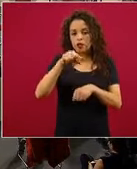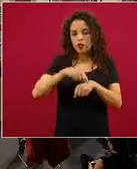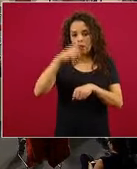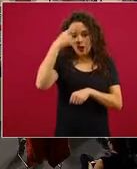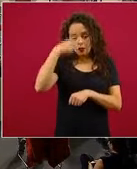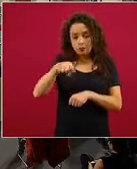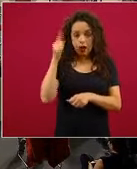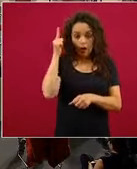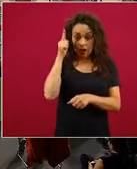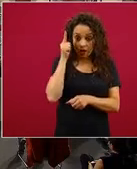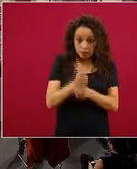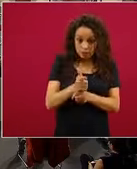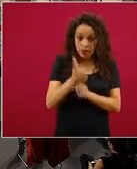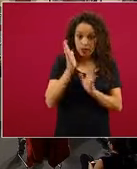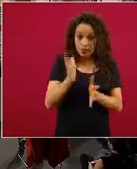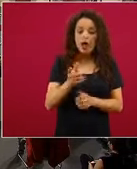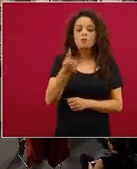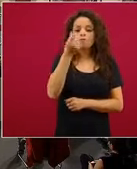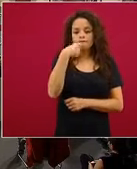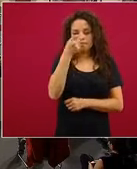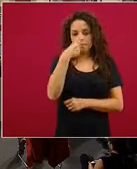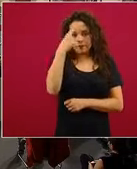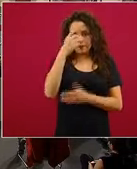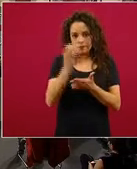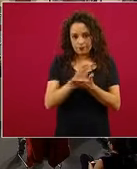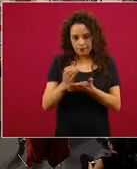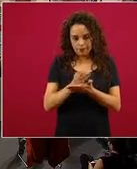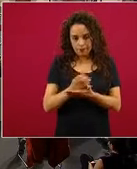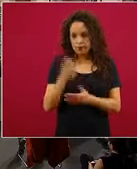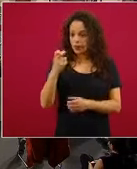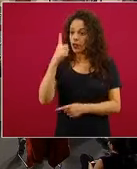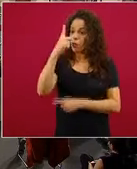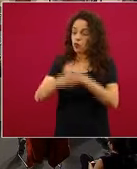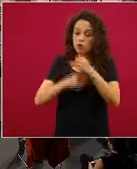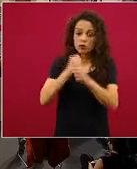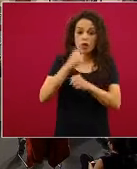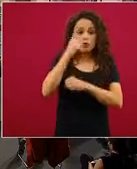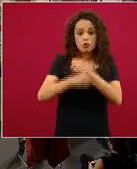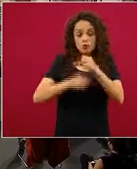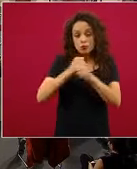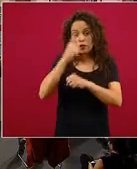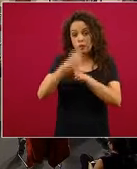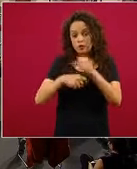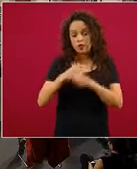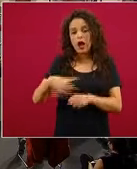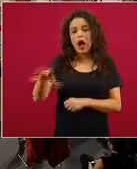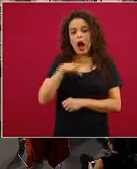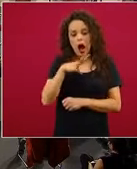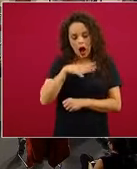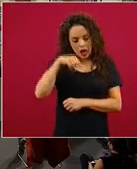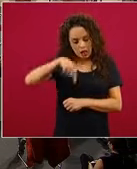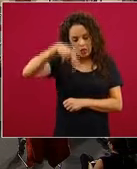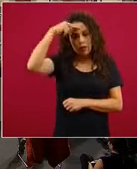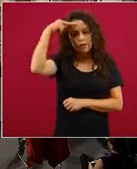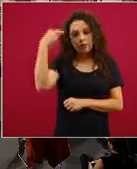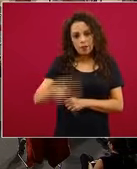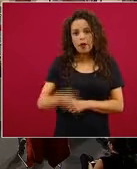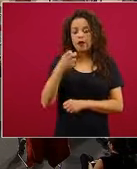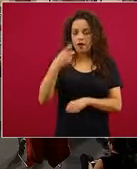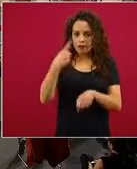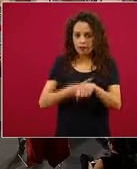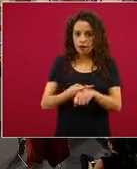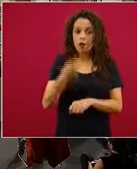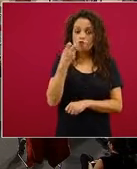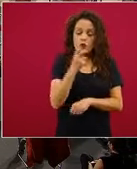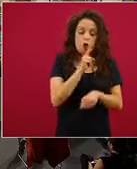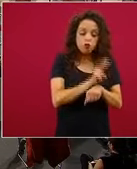del tiempo, cada año, la tuberculosis es una enfermedad presente en nuestro país. Por eso hacemos vigilancia